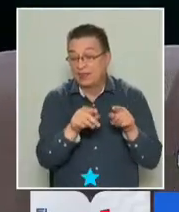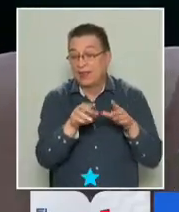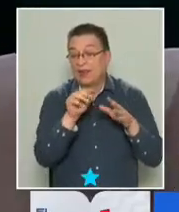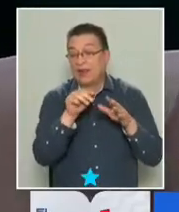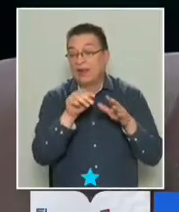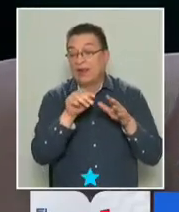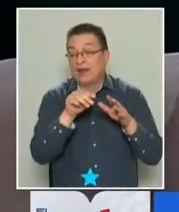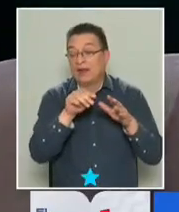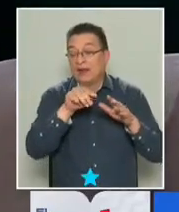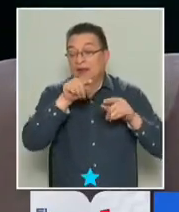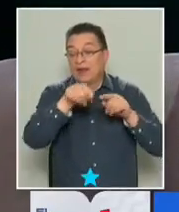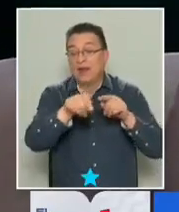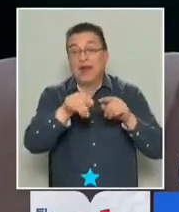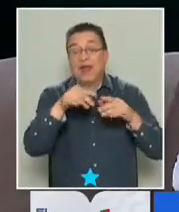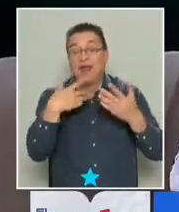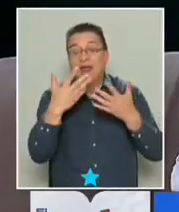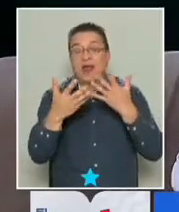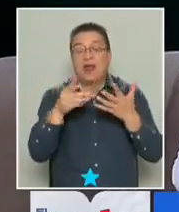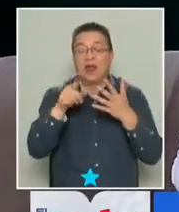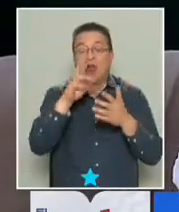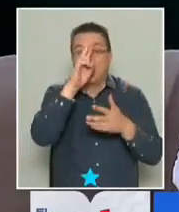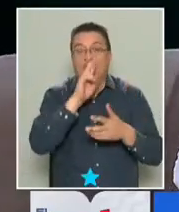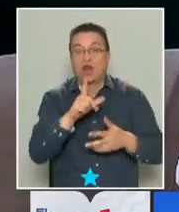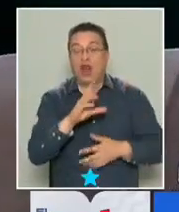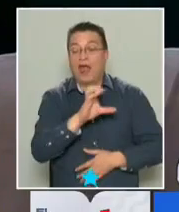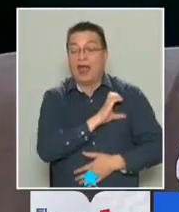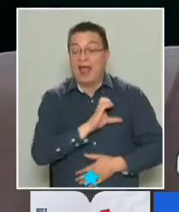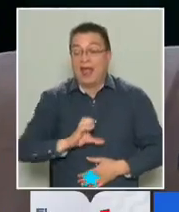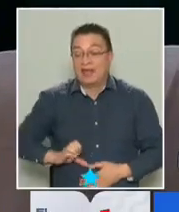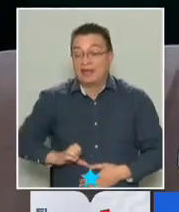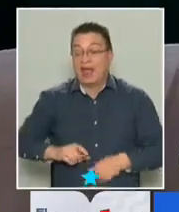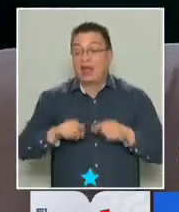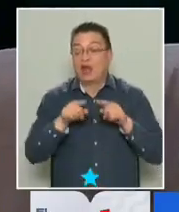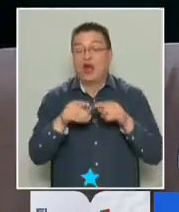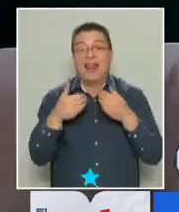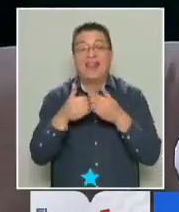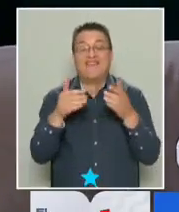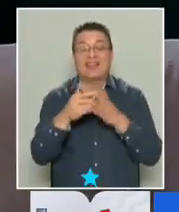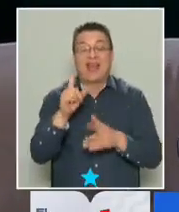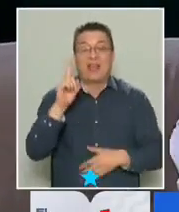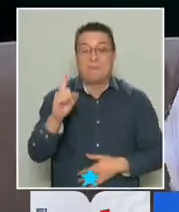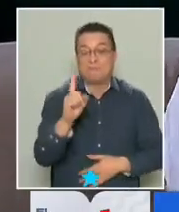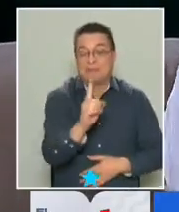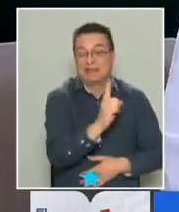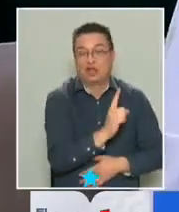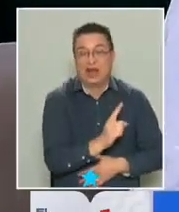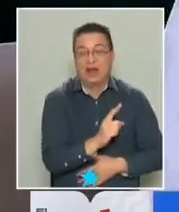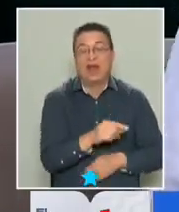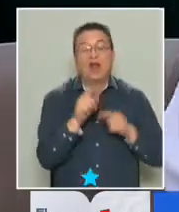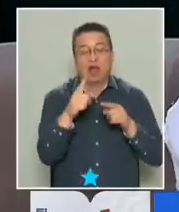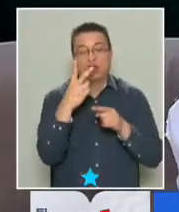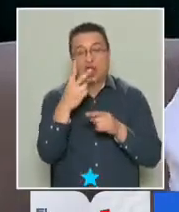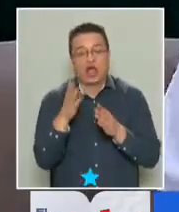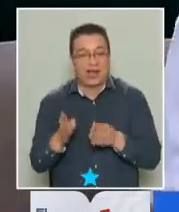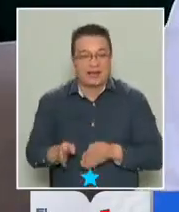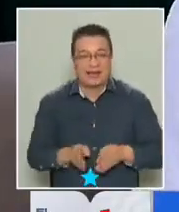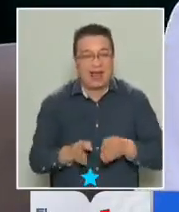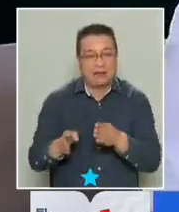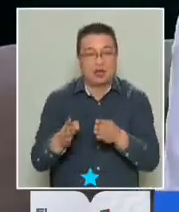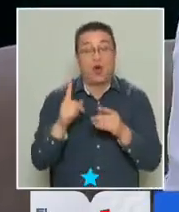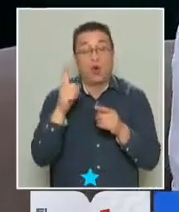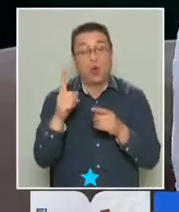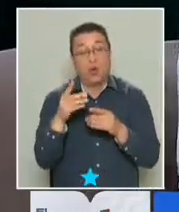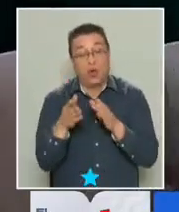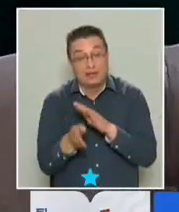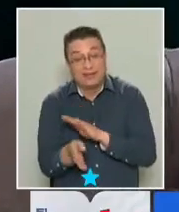hotel esto las libertades el rol del estado y las libertades personales y ahí yo creo que hay dos caminos por decirlo así uno que se está yendo